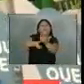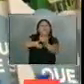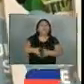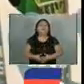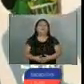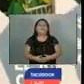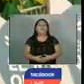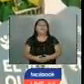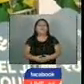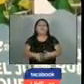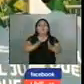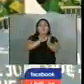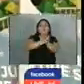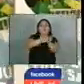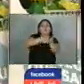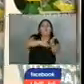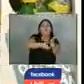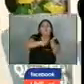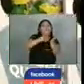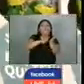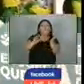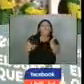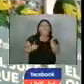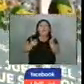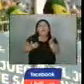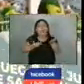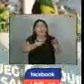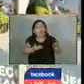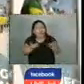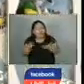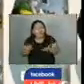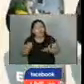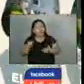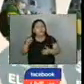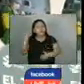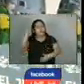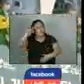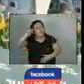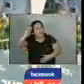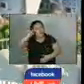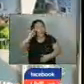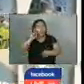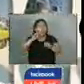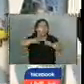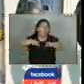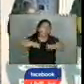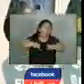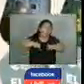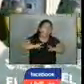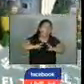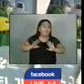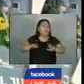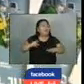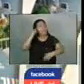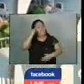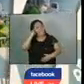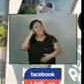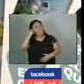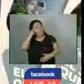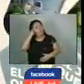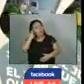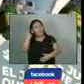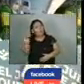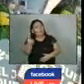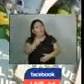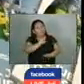futuro. El libro tiene como objetivo contribuir con elementos teóricos y metodológicos, con una perspectiva más